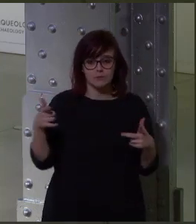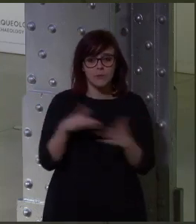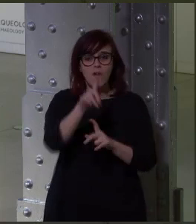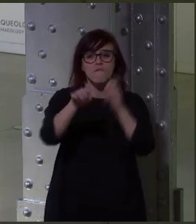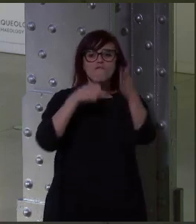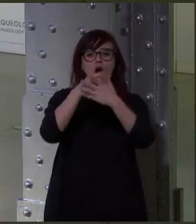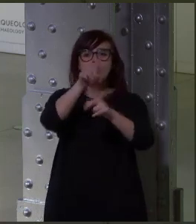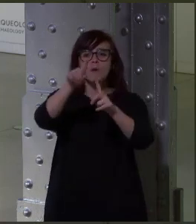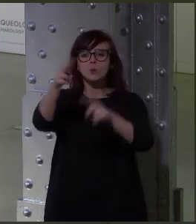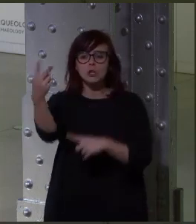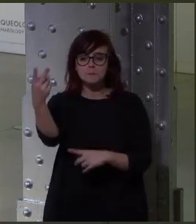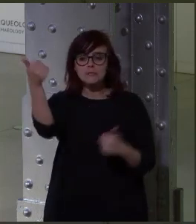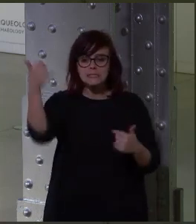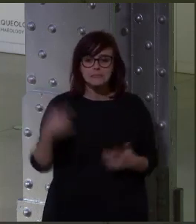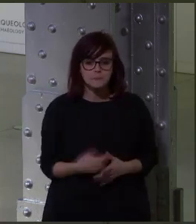en el fondo.